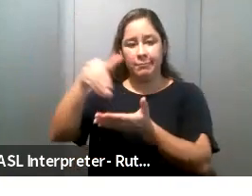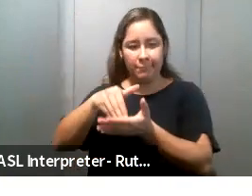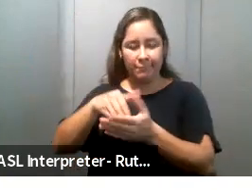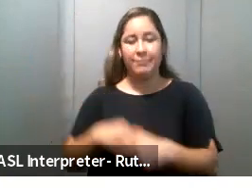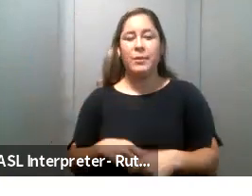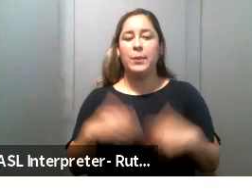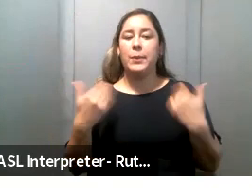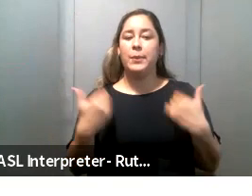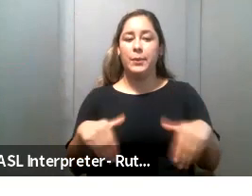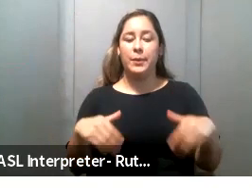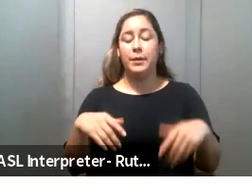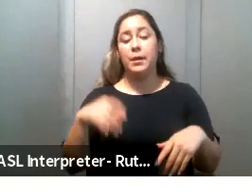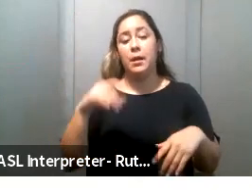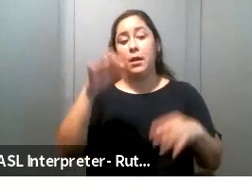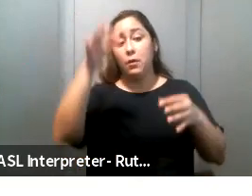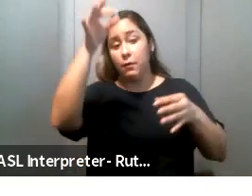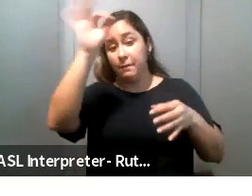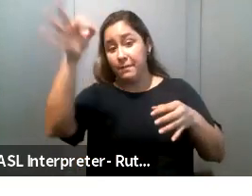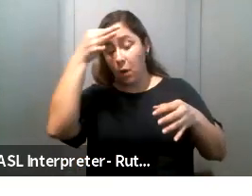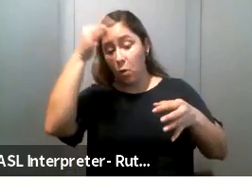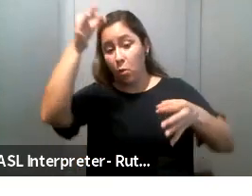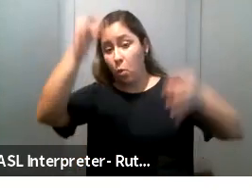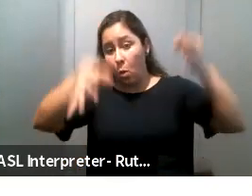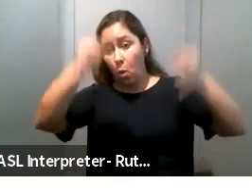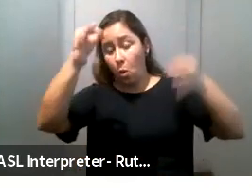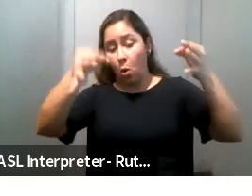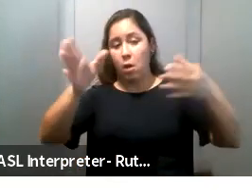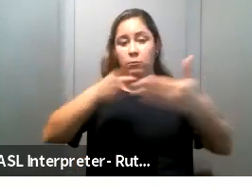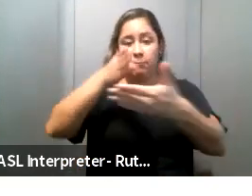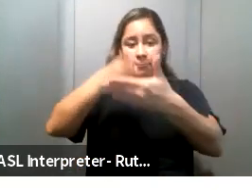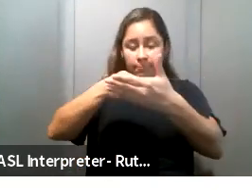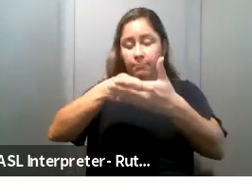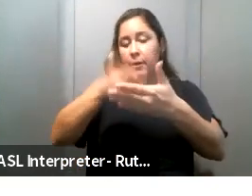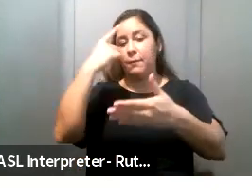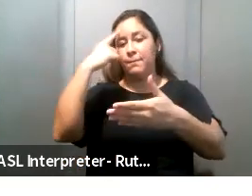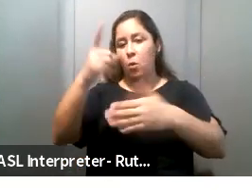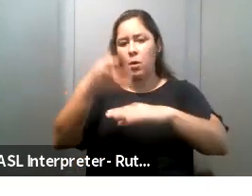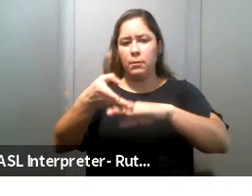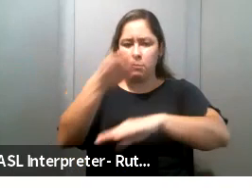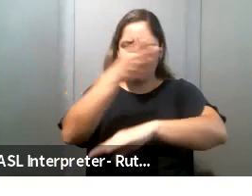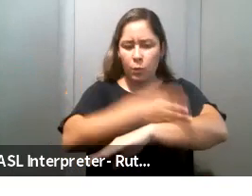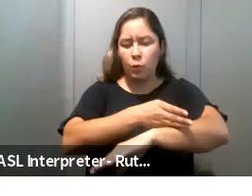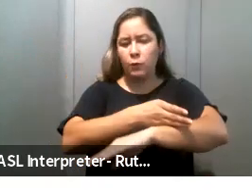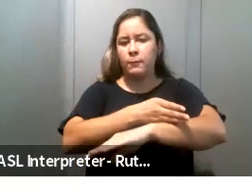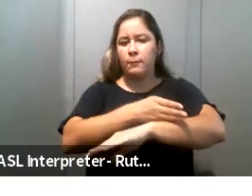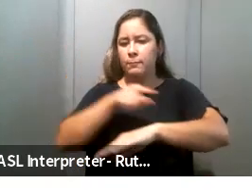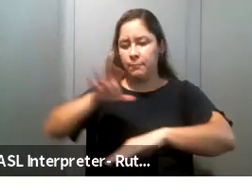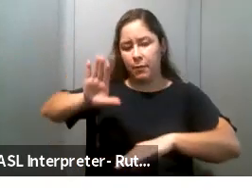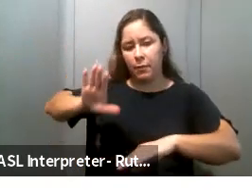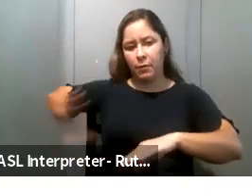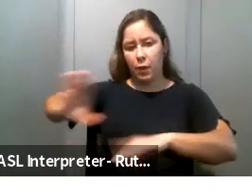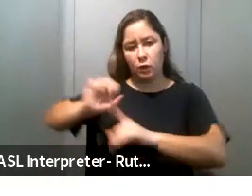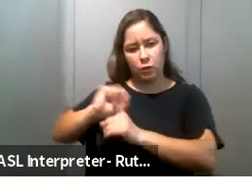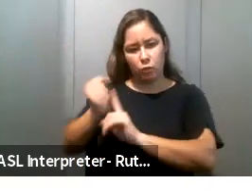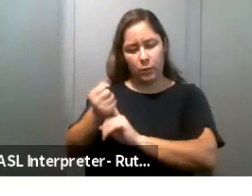Corte Federal para mejorar condiciones es una estrategia muy importante en este